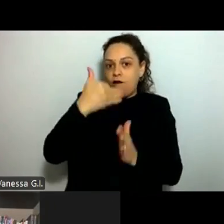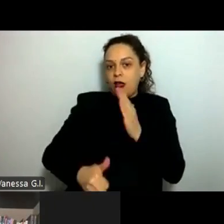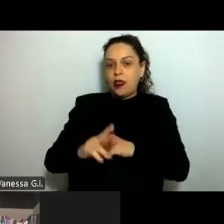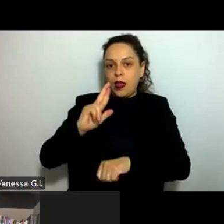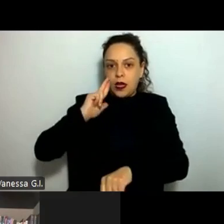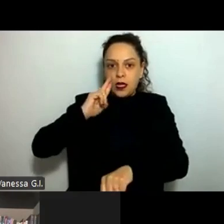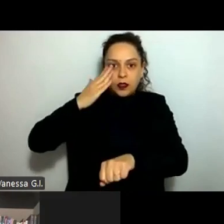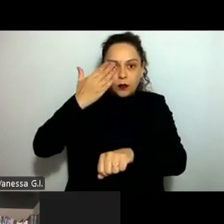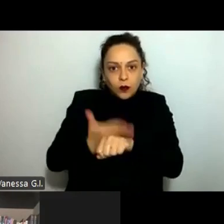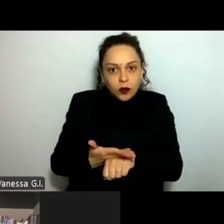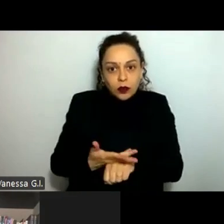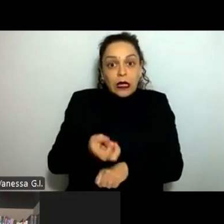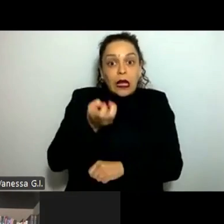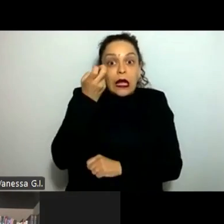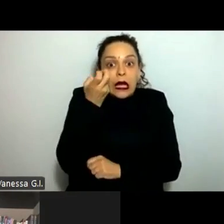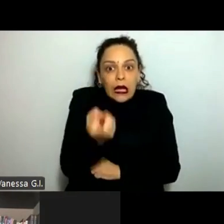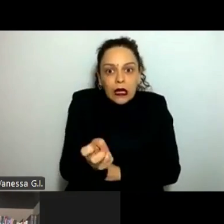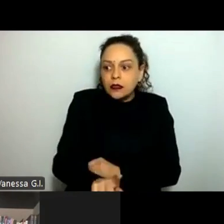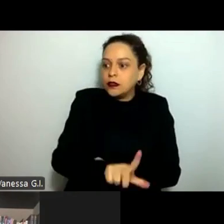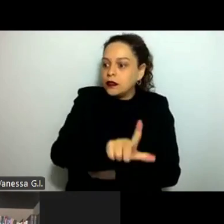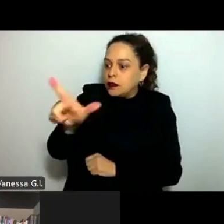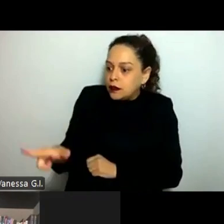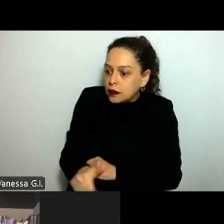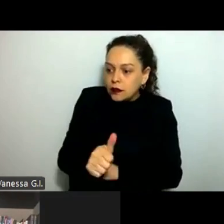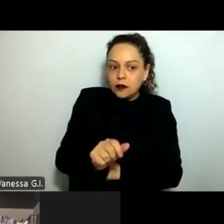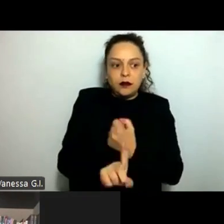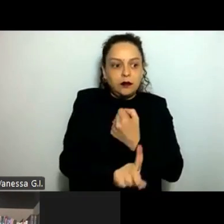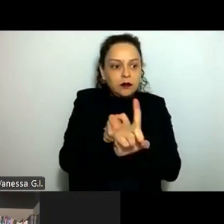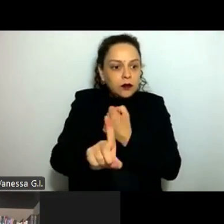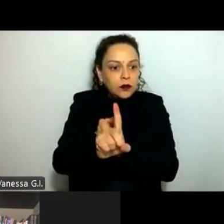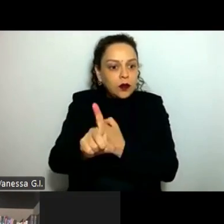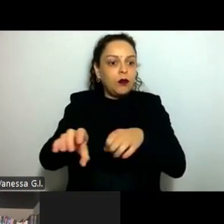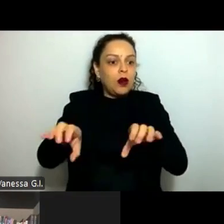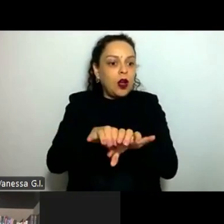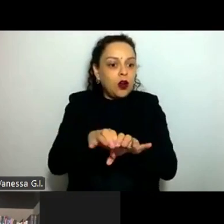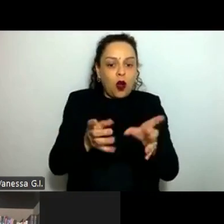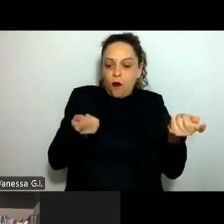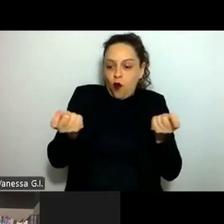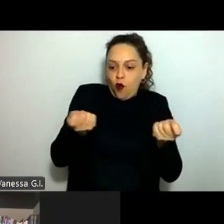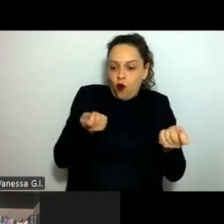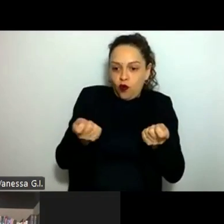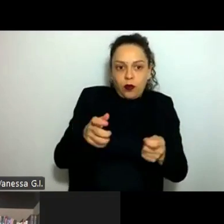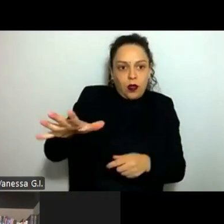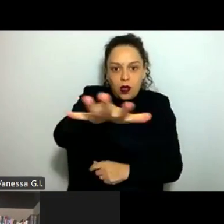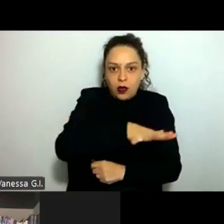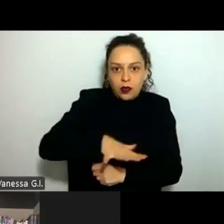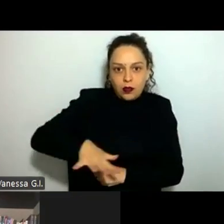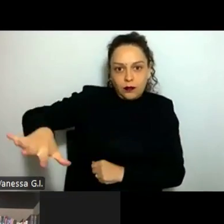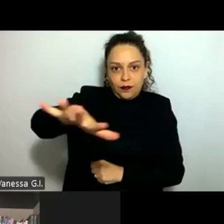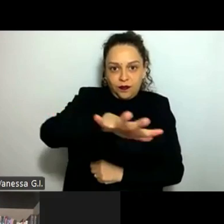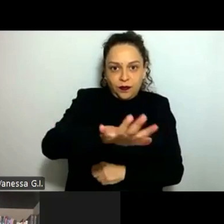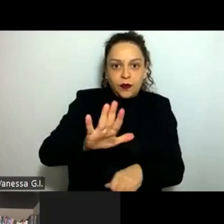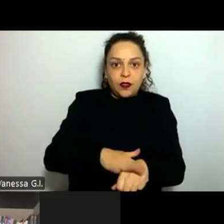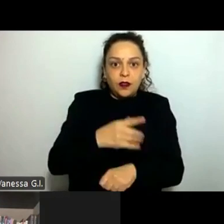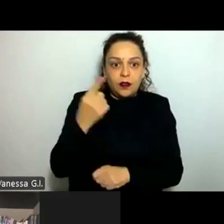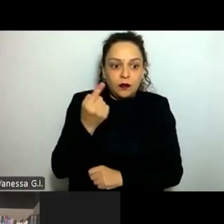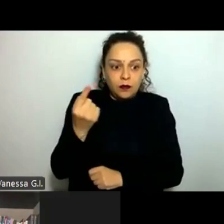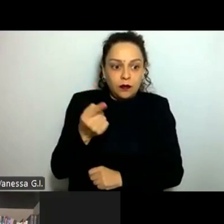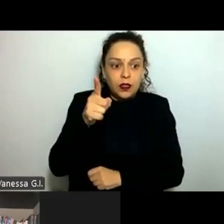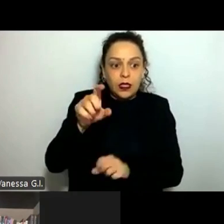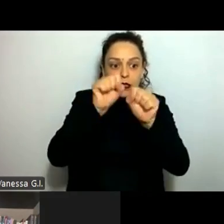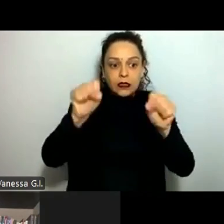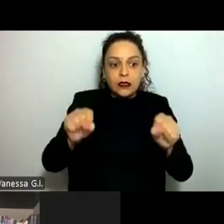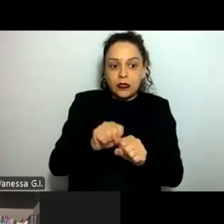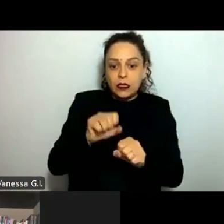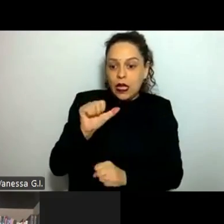consecuencias de la determinación de cómo administrar este espacio a través del famoso sistema de actuación por cooperación.